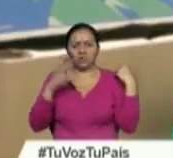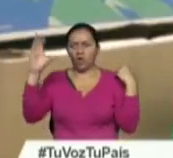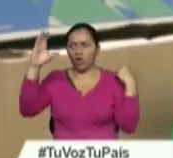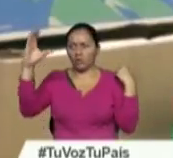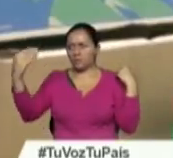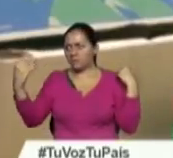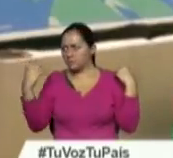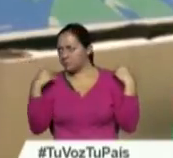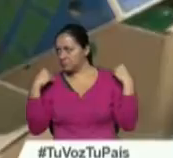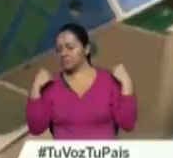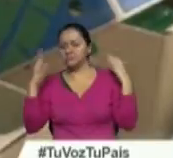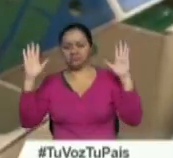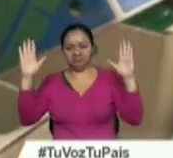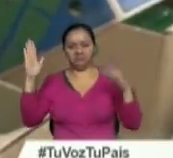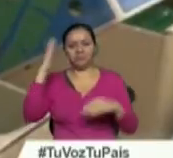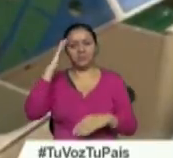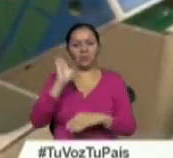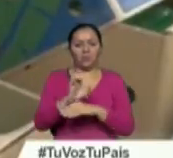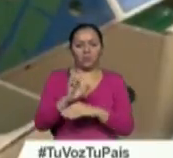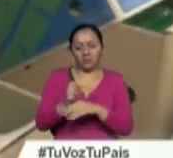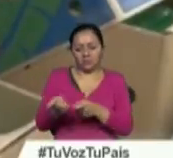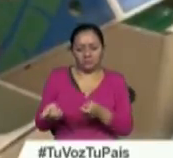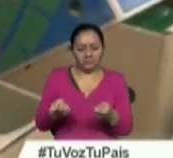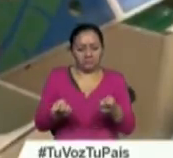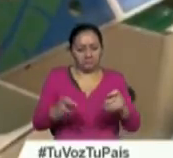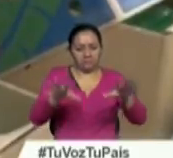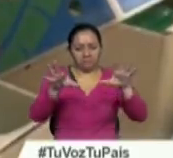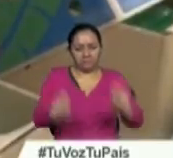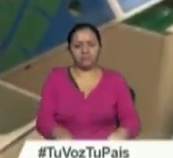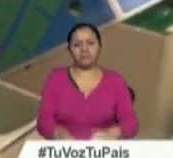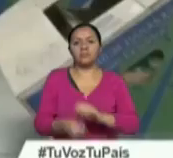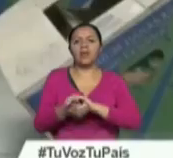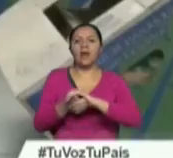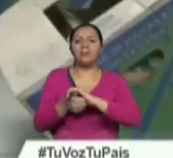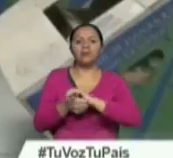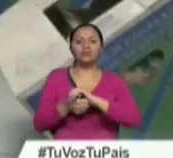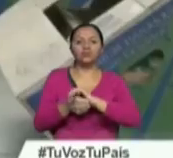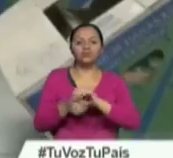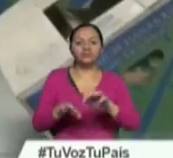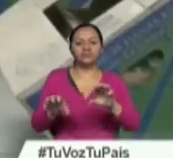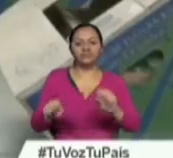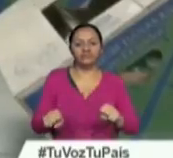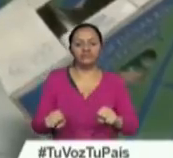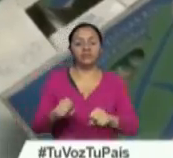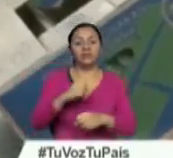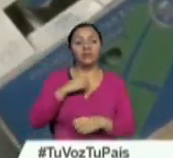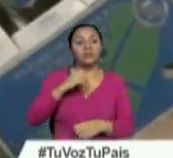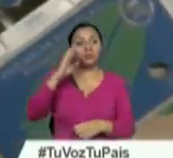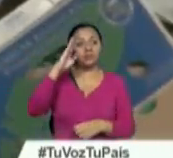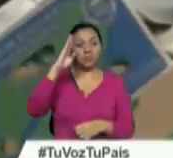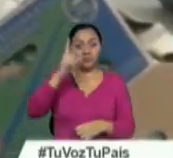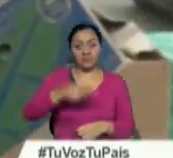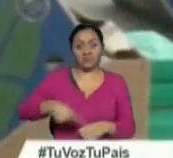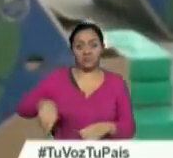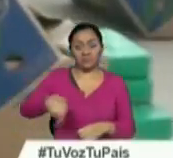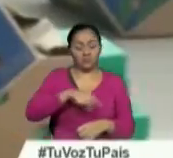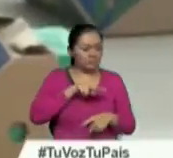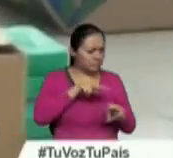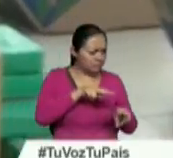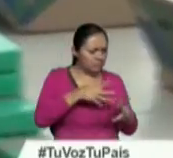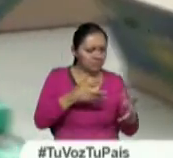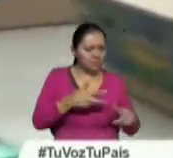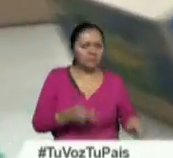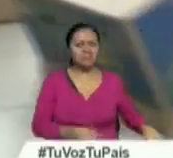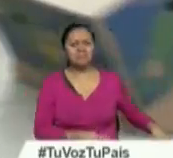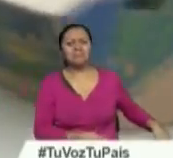la interdicción de una embarcación ecuatoriana en la zona de Galápagos, misma que al notar la presencia de las autoridades marítimas,